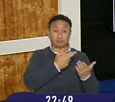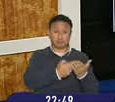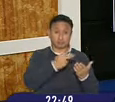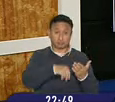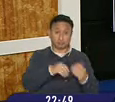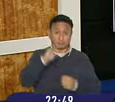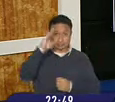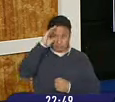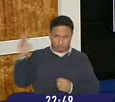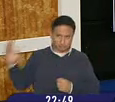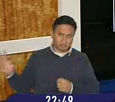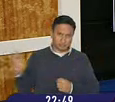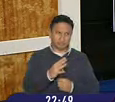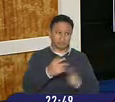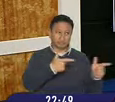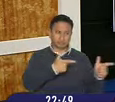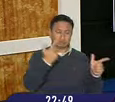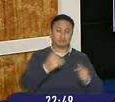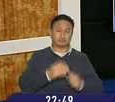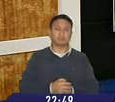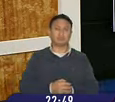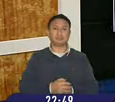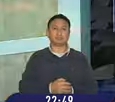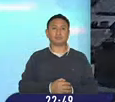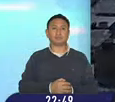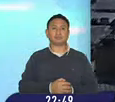fueron sorprendidos por los uniformados.